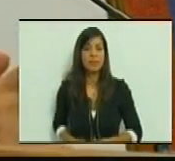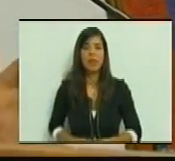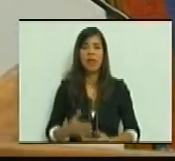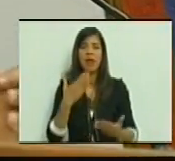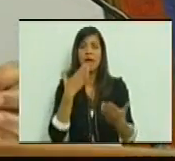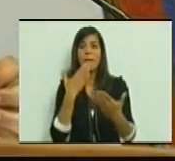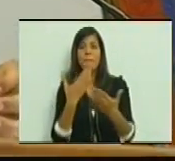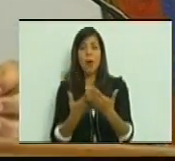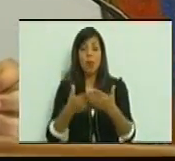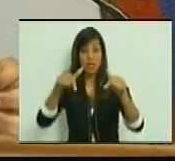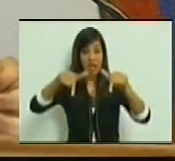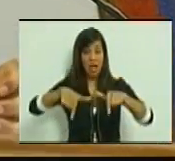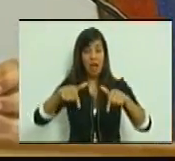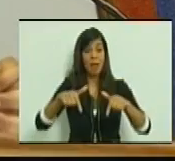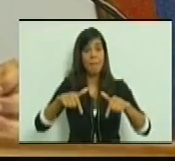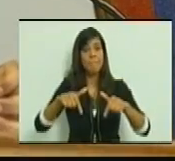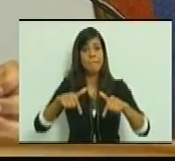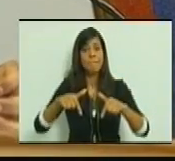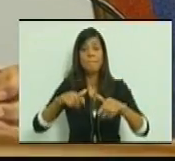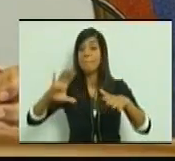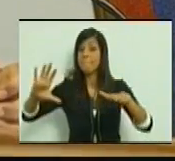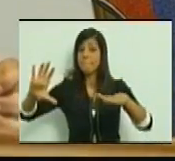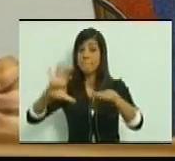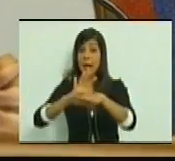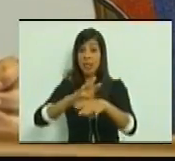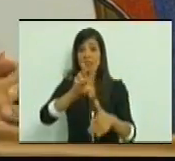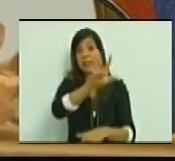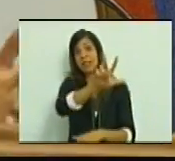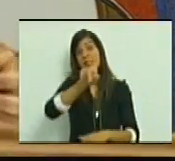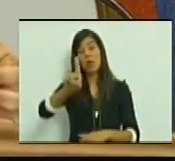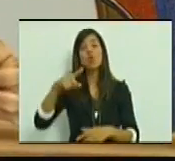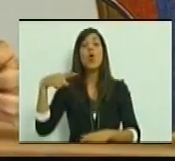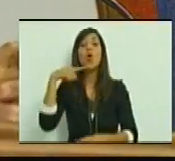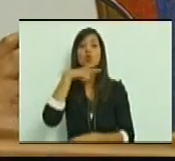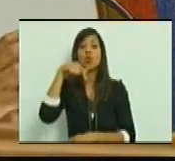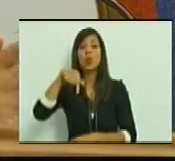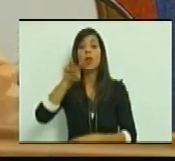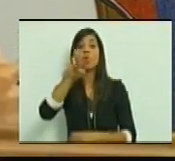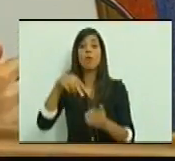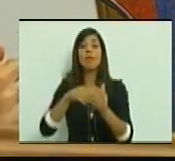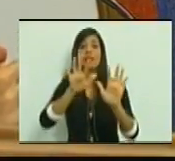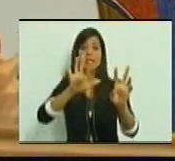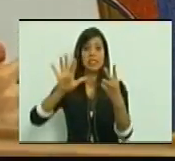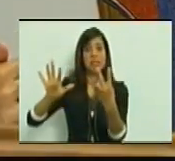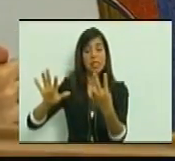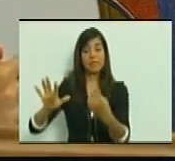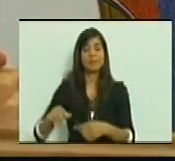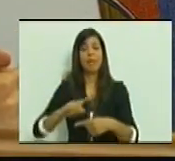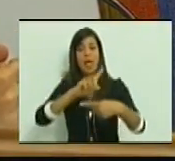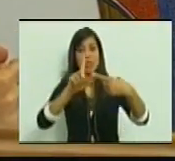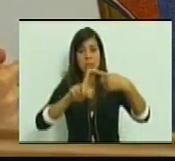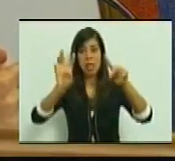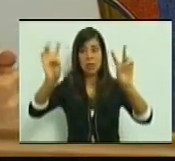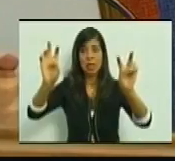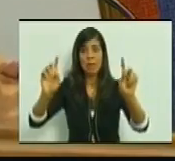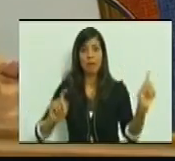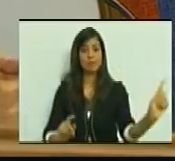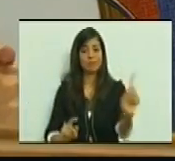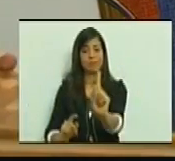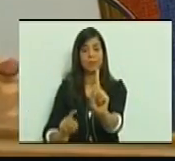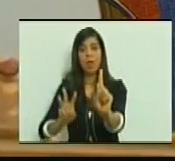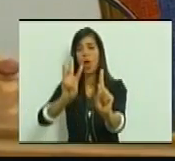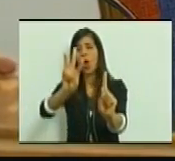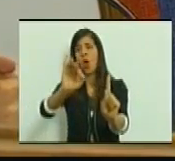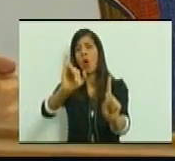sesión ordinaria del martes 31 de octubre de 2017. Primero, intervención del ministro Wilmar Castro